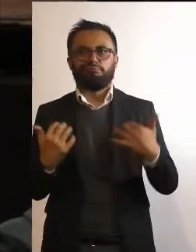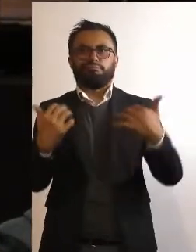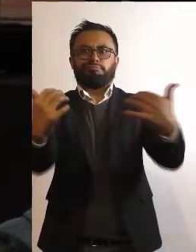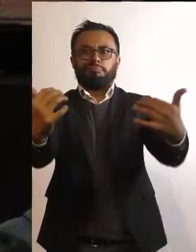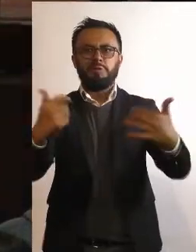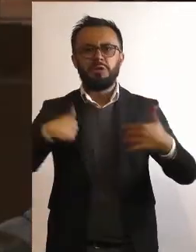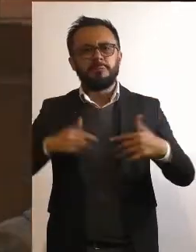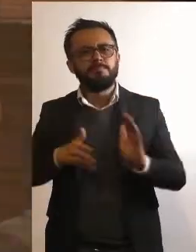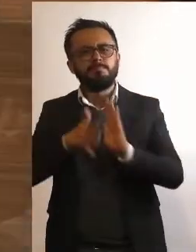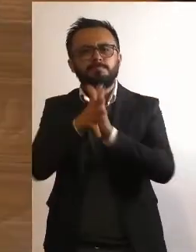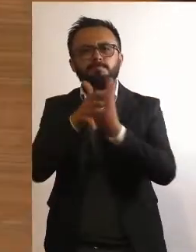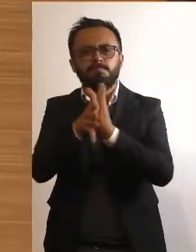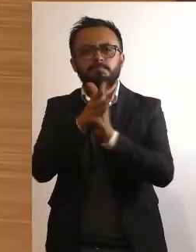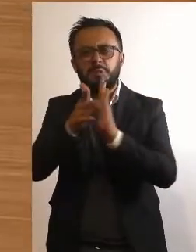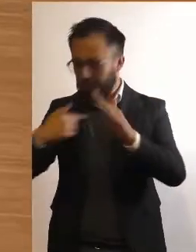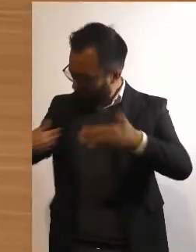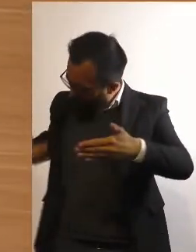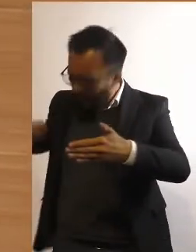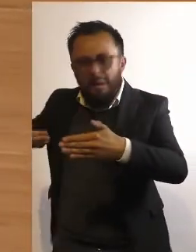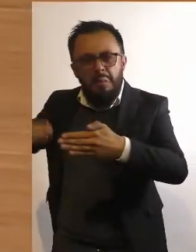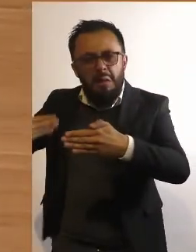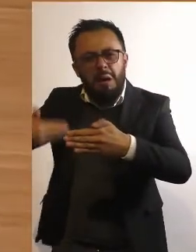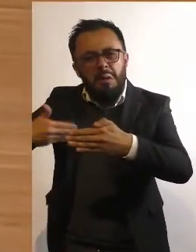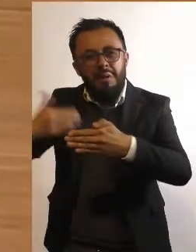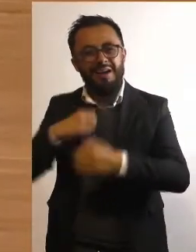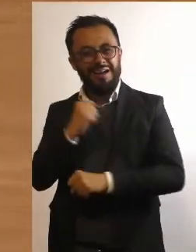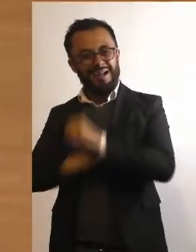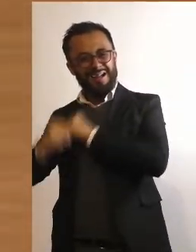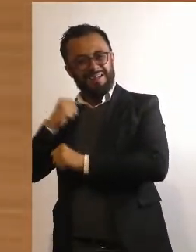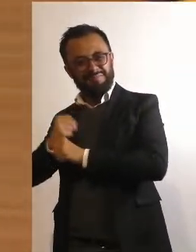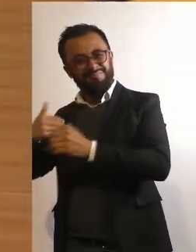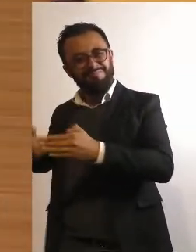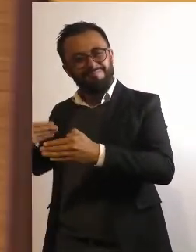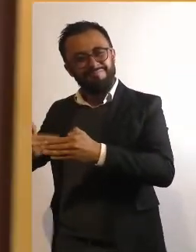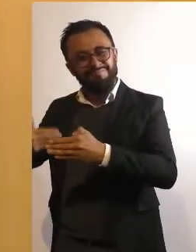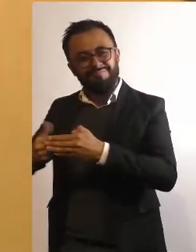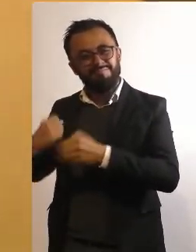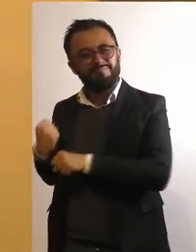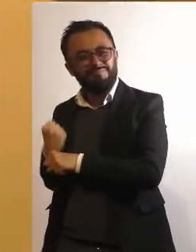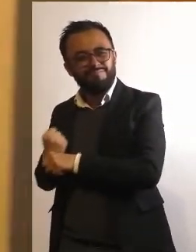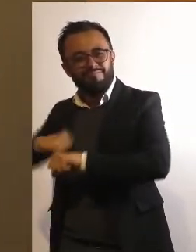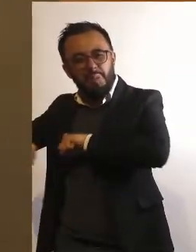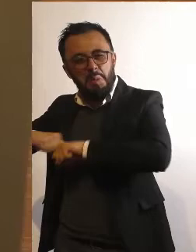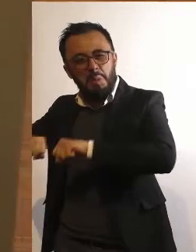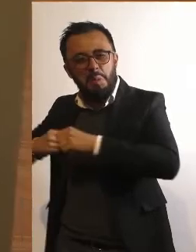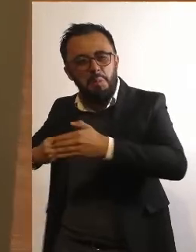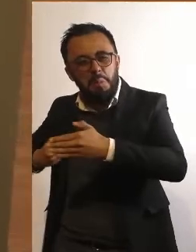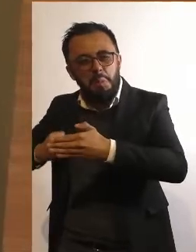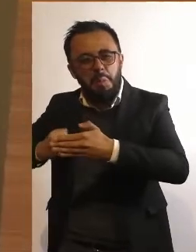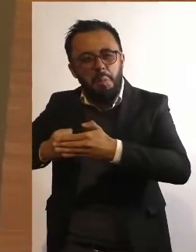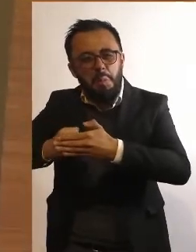que hicimos todos nosotros en el transcurso de este año. ¿Me prestan el señalador, por favor?